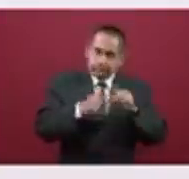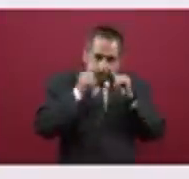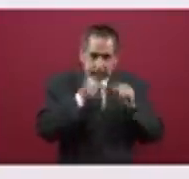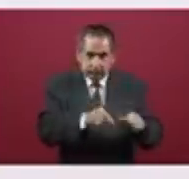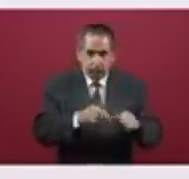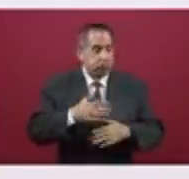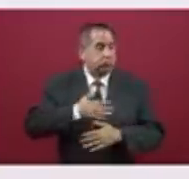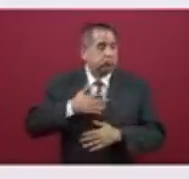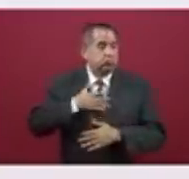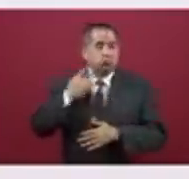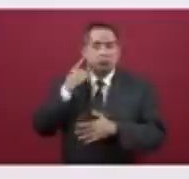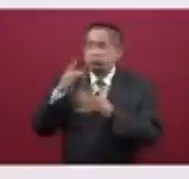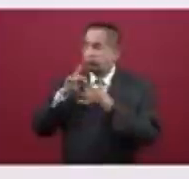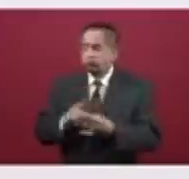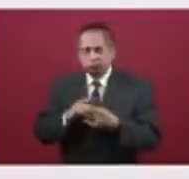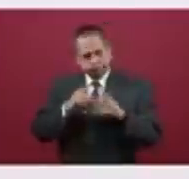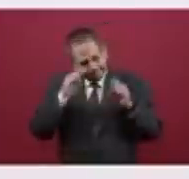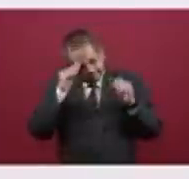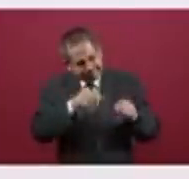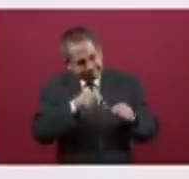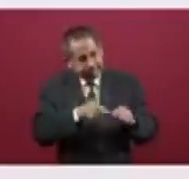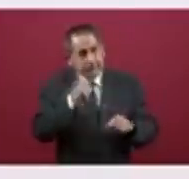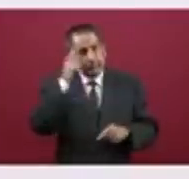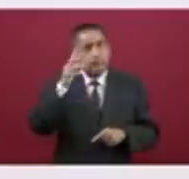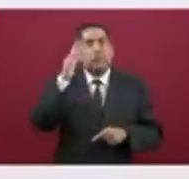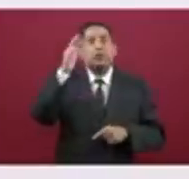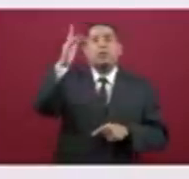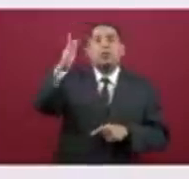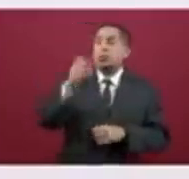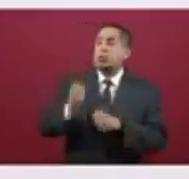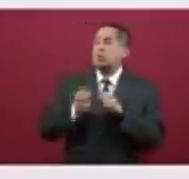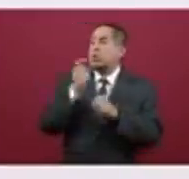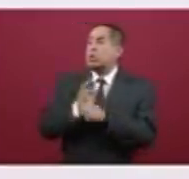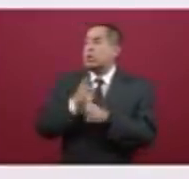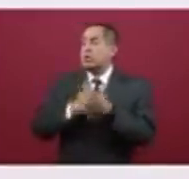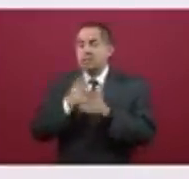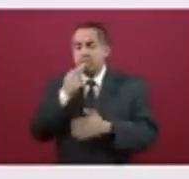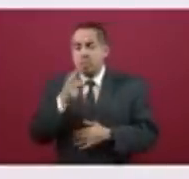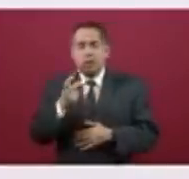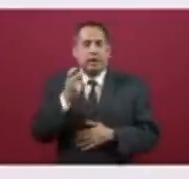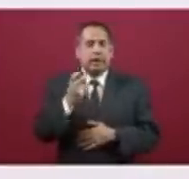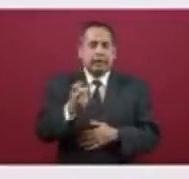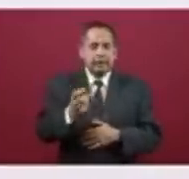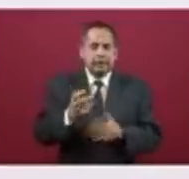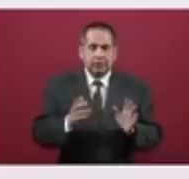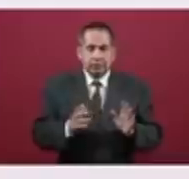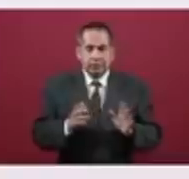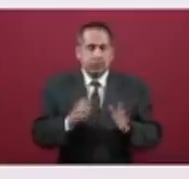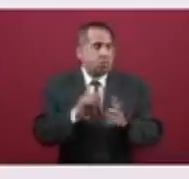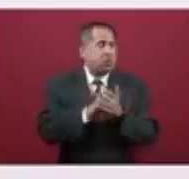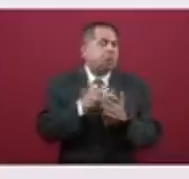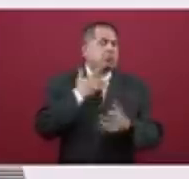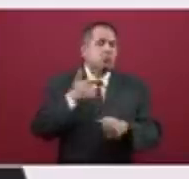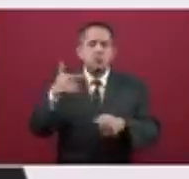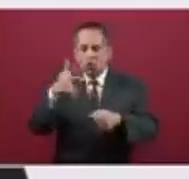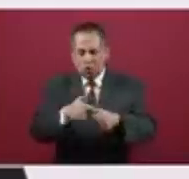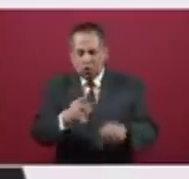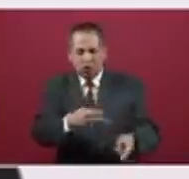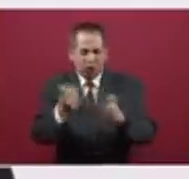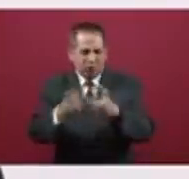nuestra política de seguridad pública así en el caso del robo de combustible